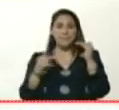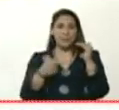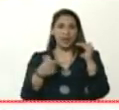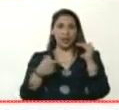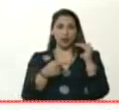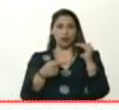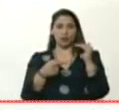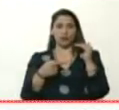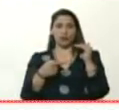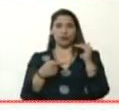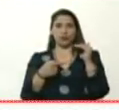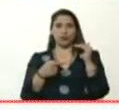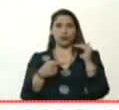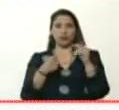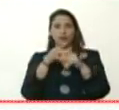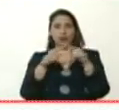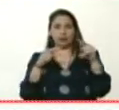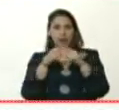del precio del que él la vende aquí.